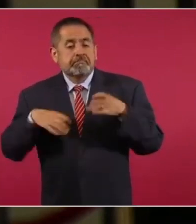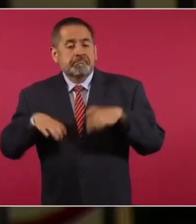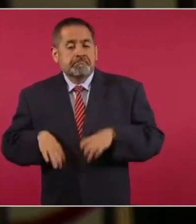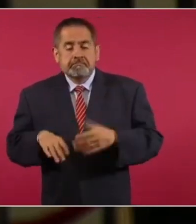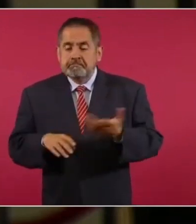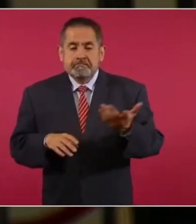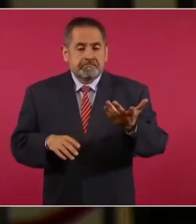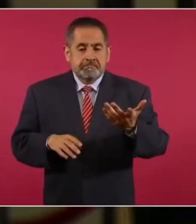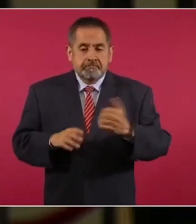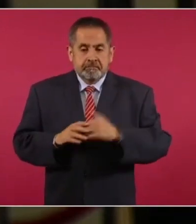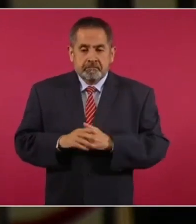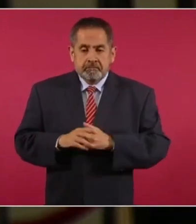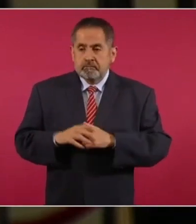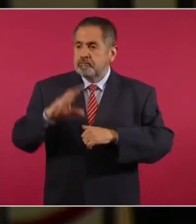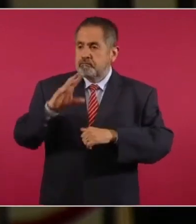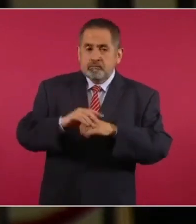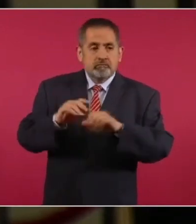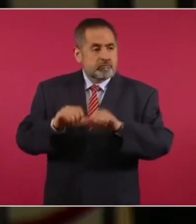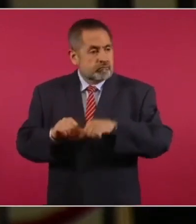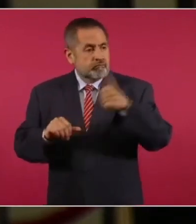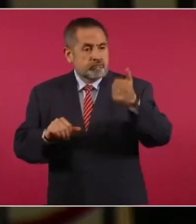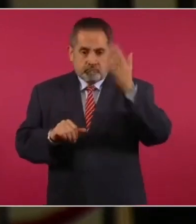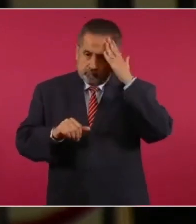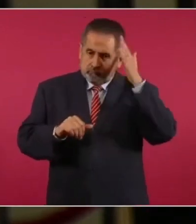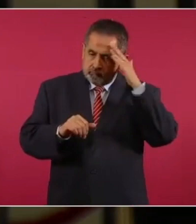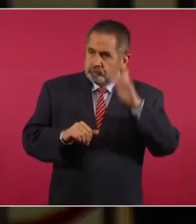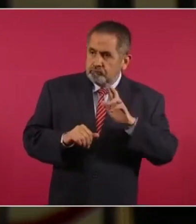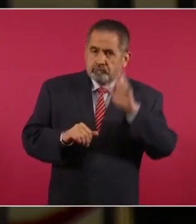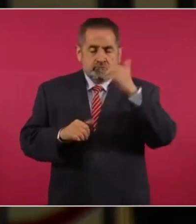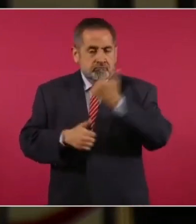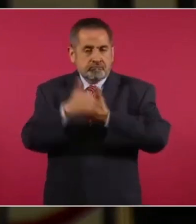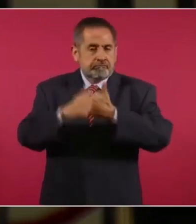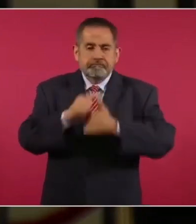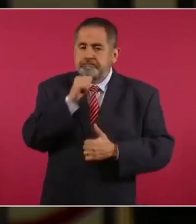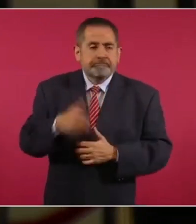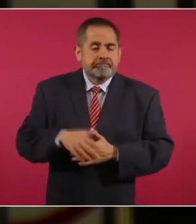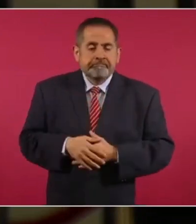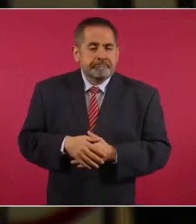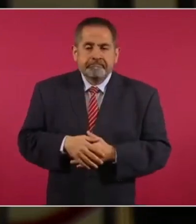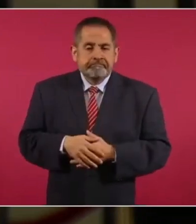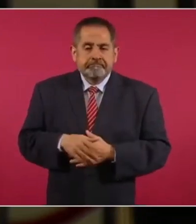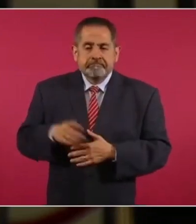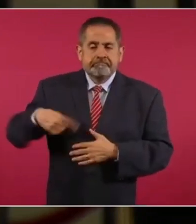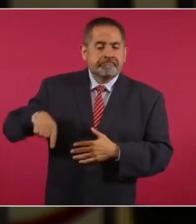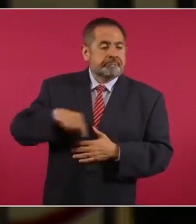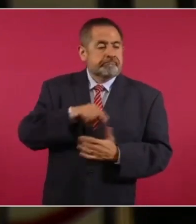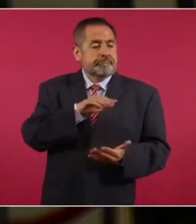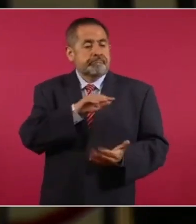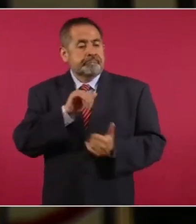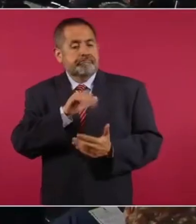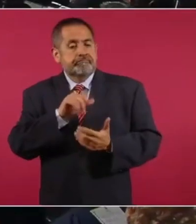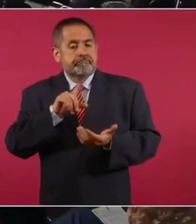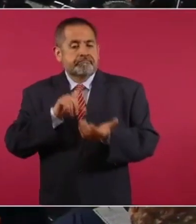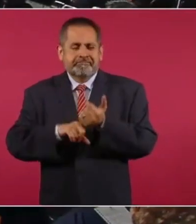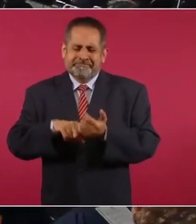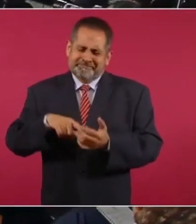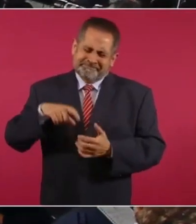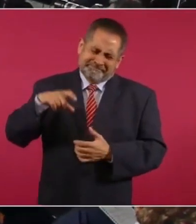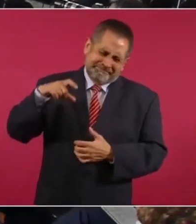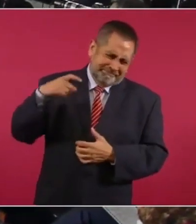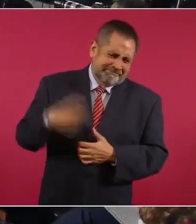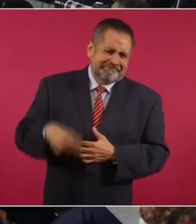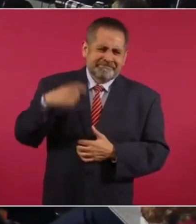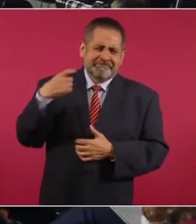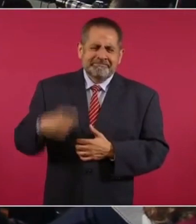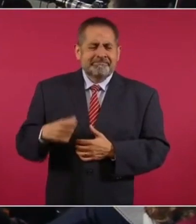sin permitir ahora sí que la entrada de otro líder. Y es que la agrupación le ha servido para juntar una considerable fortuna